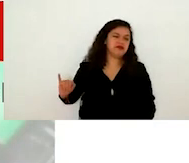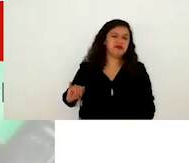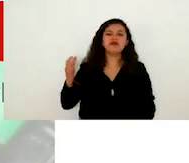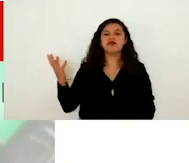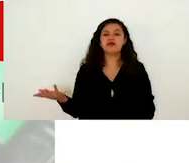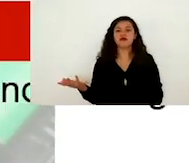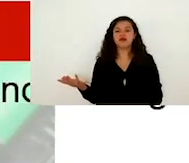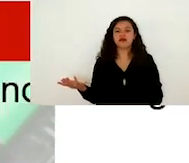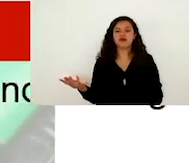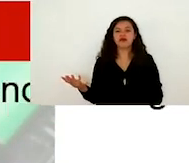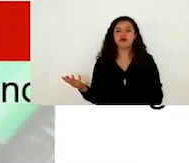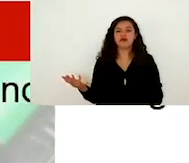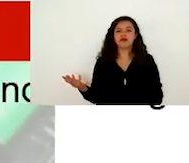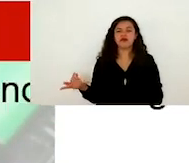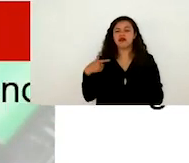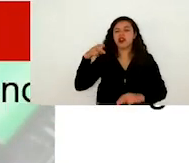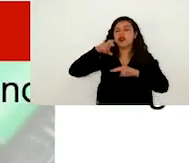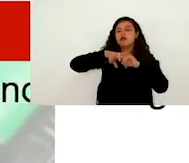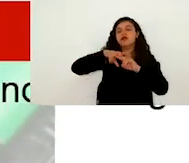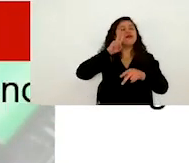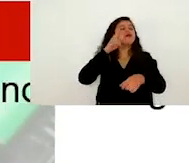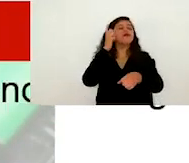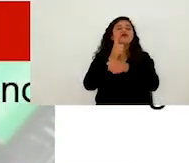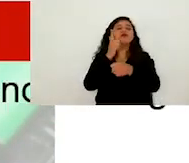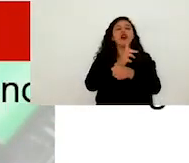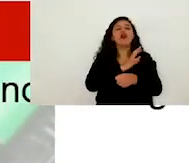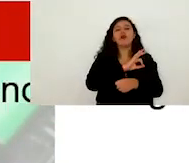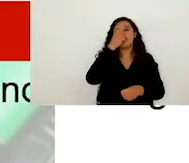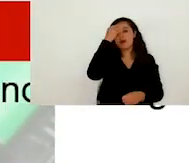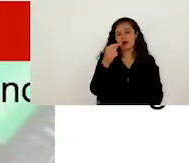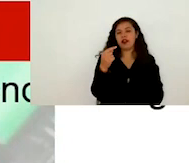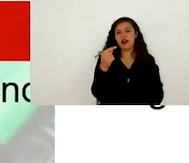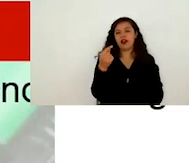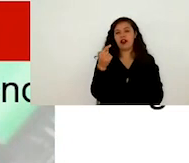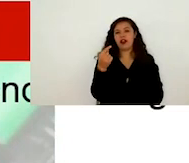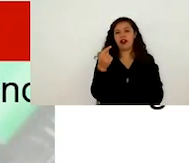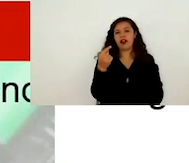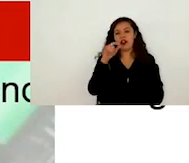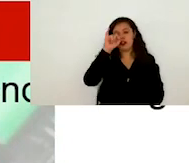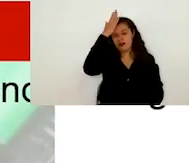qué emociones pueden identificar ustedes en esta imagen